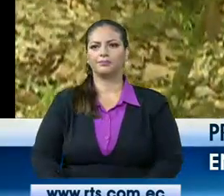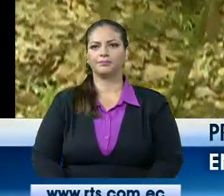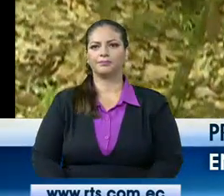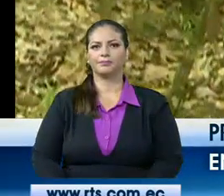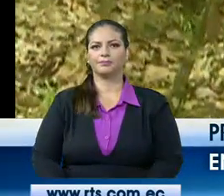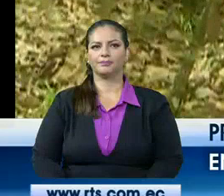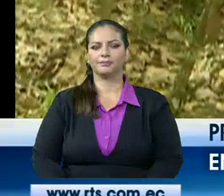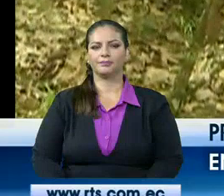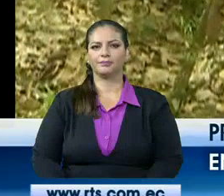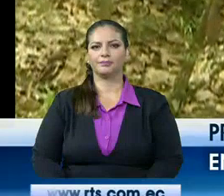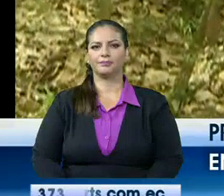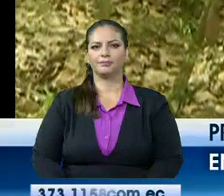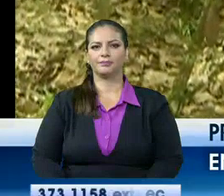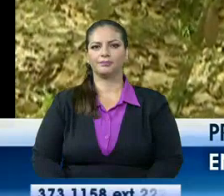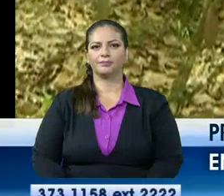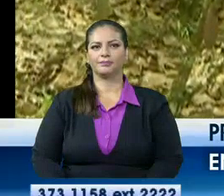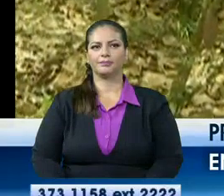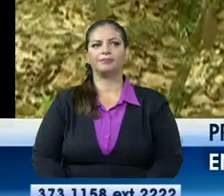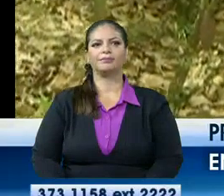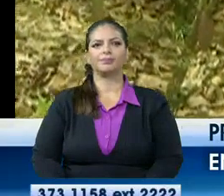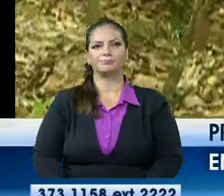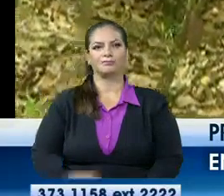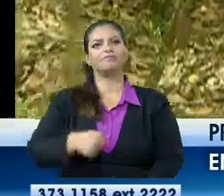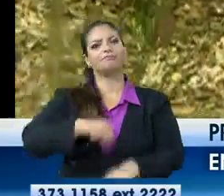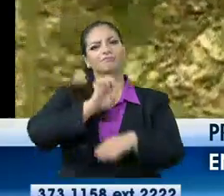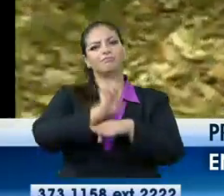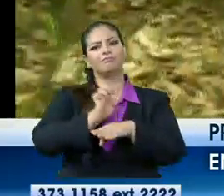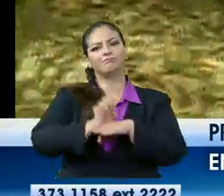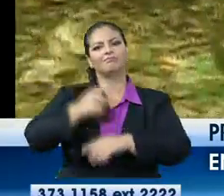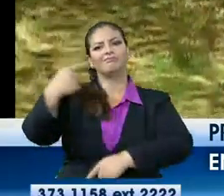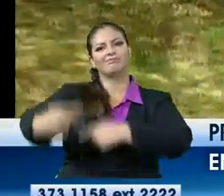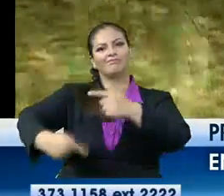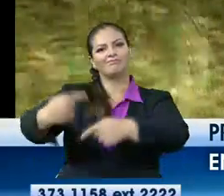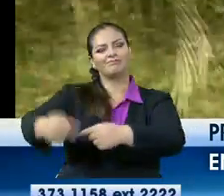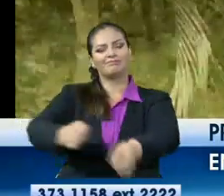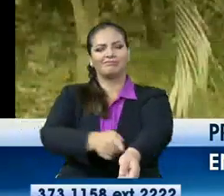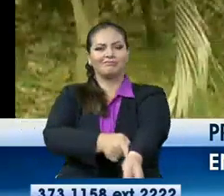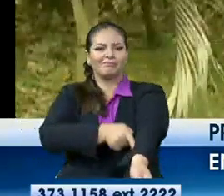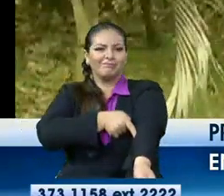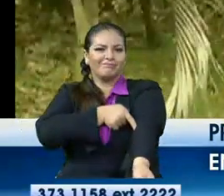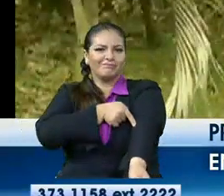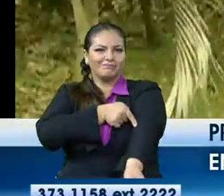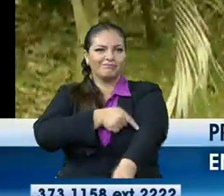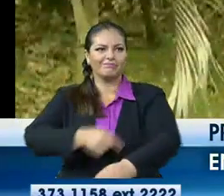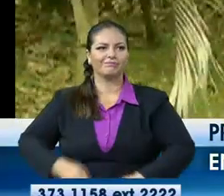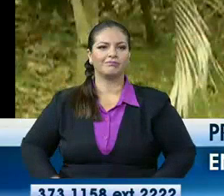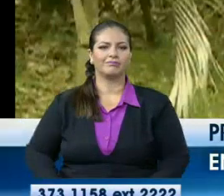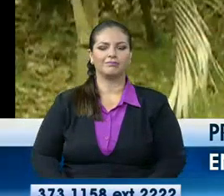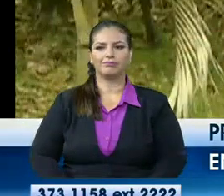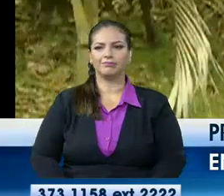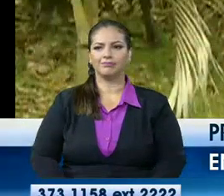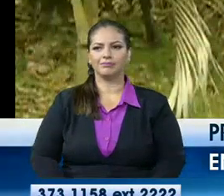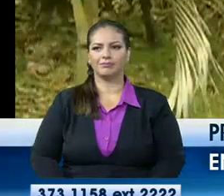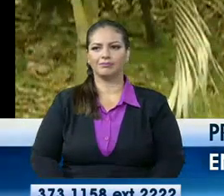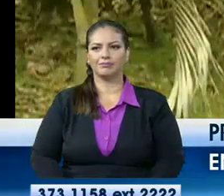Ecuador y sus tradiciones y costumbres. Mira ese estuve y la vencida, sí